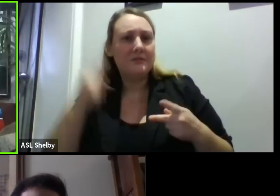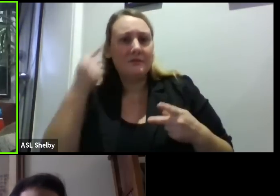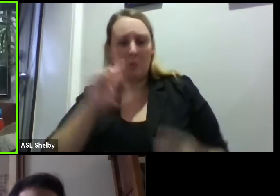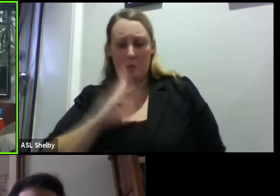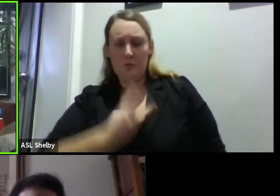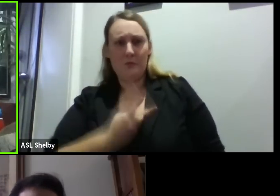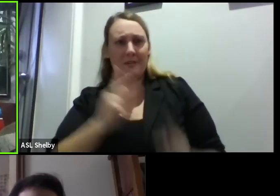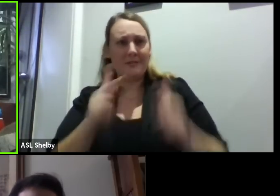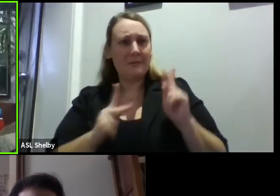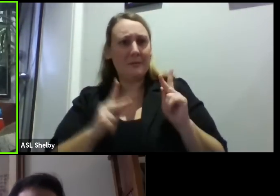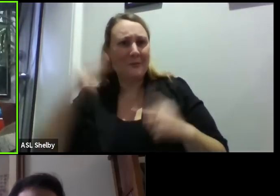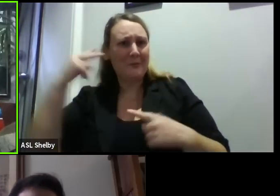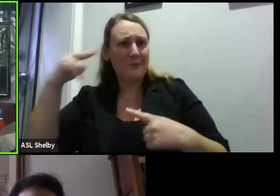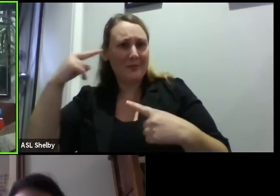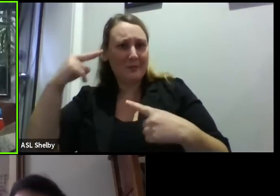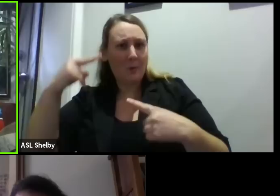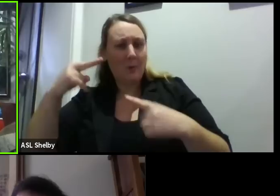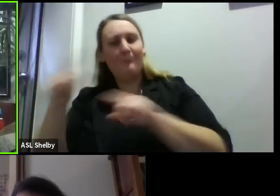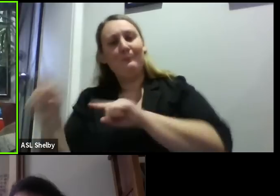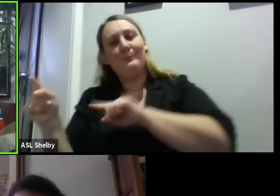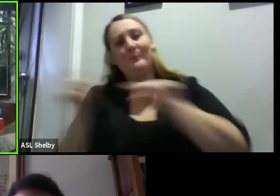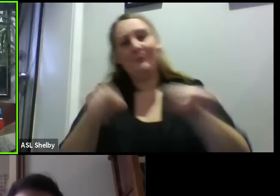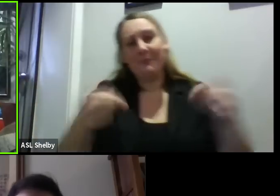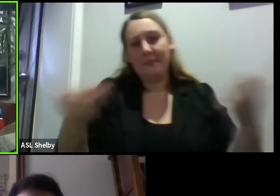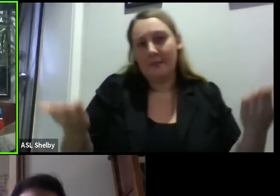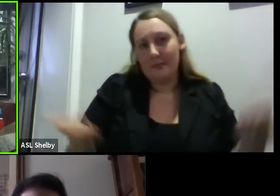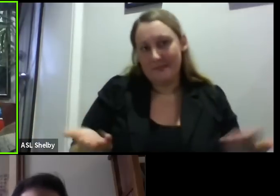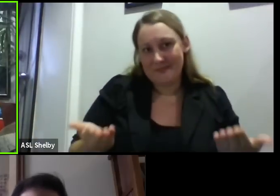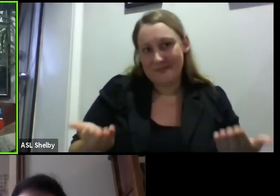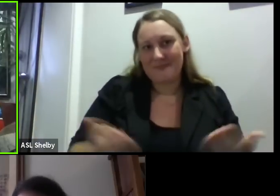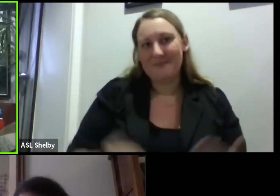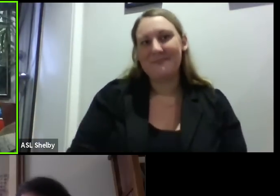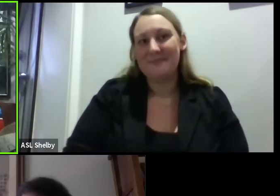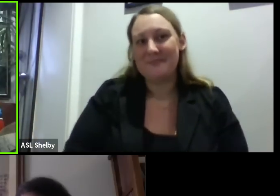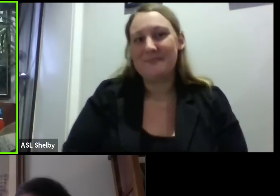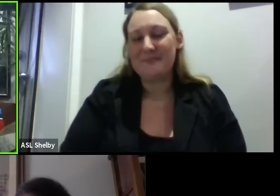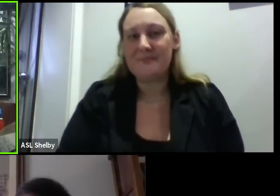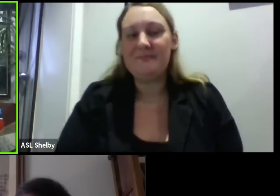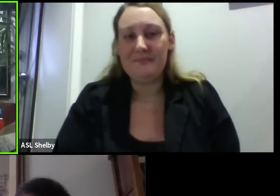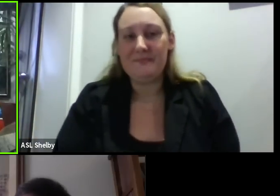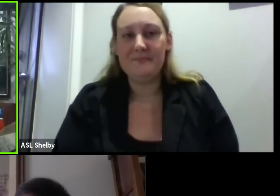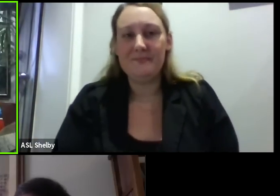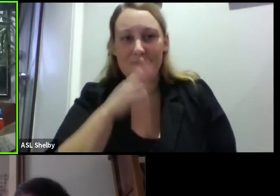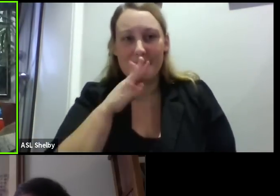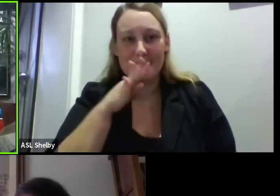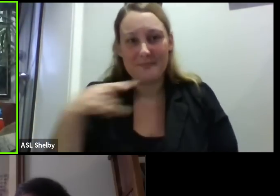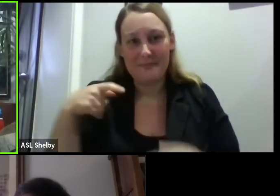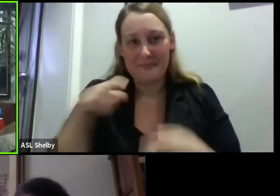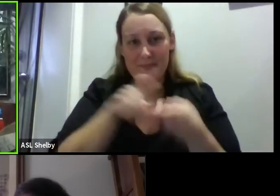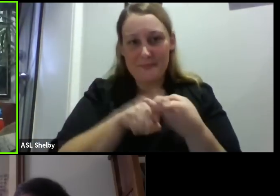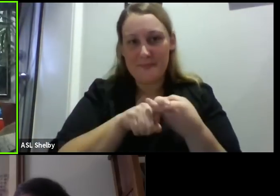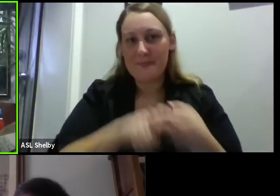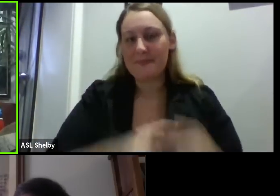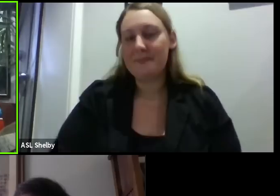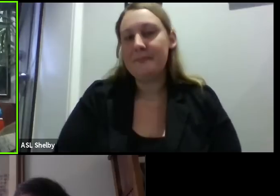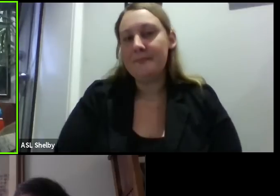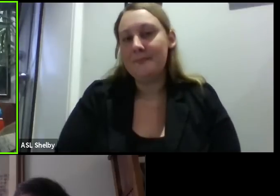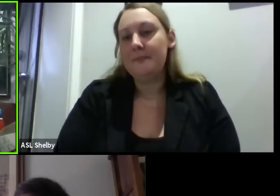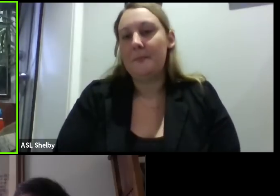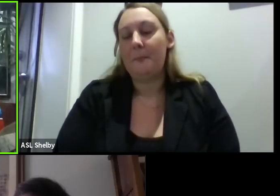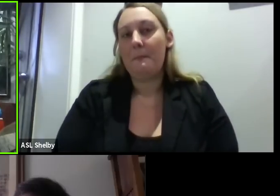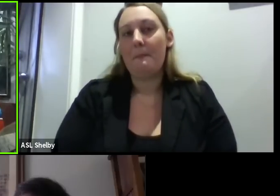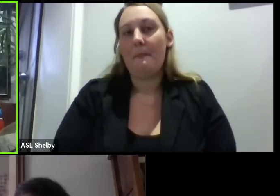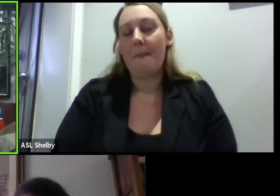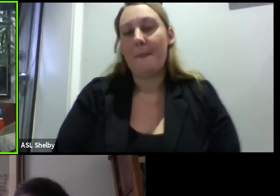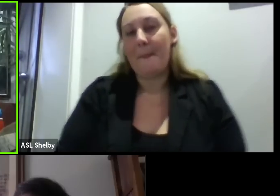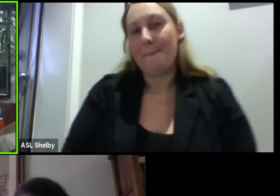So, estando en México, yo pensaba que venir a Estados Unidos iba a ser un país de libertad, donde yo podía expresar mi género, donde